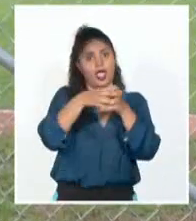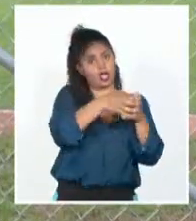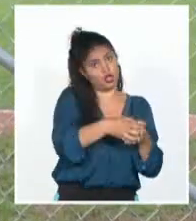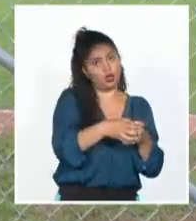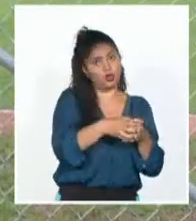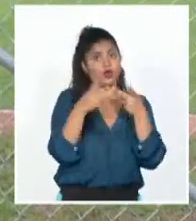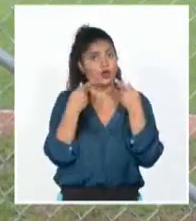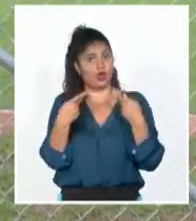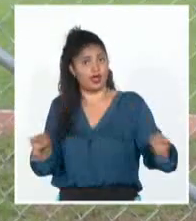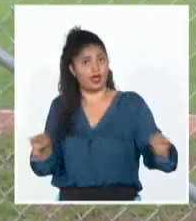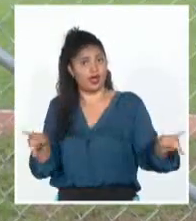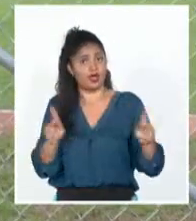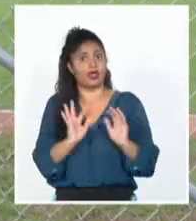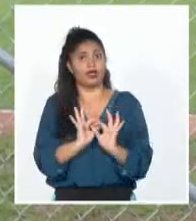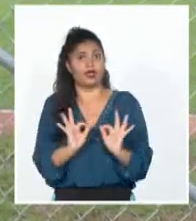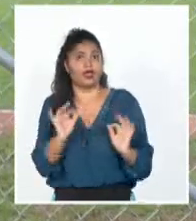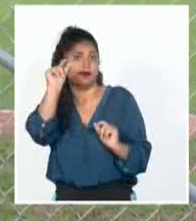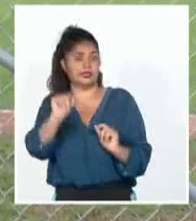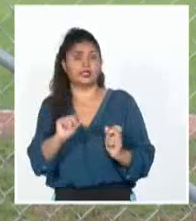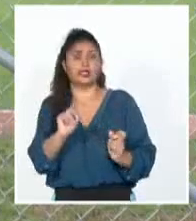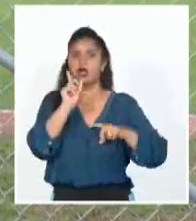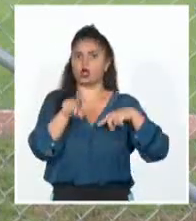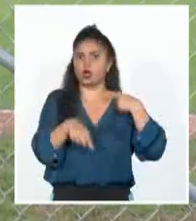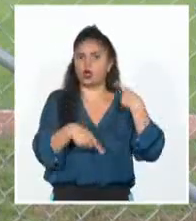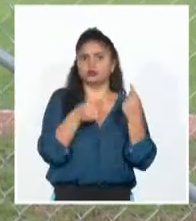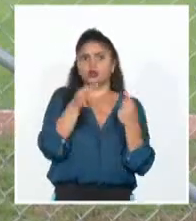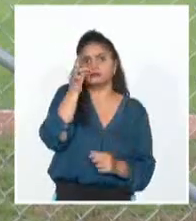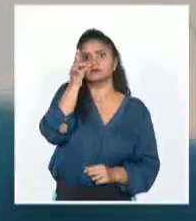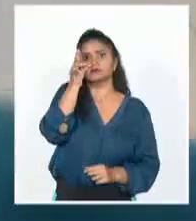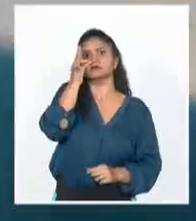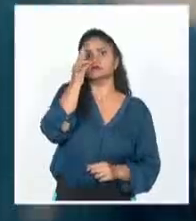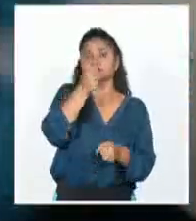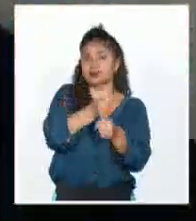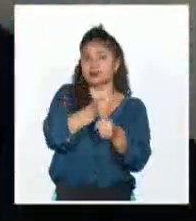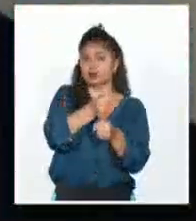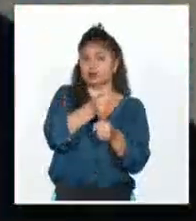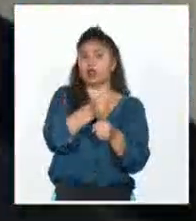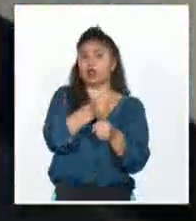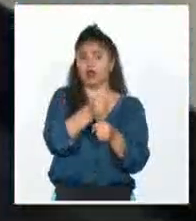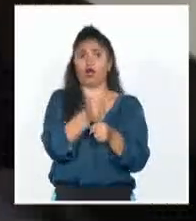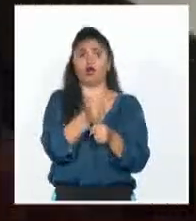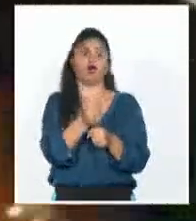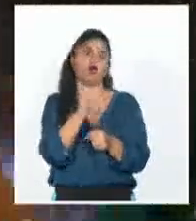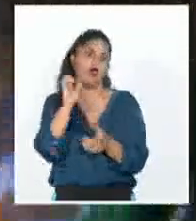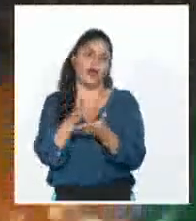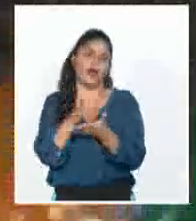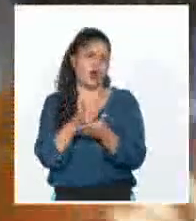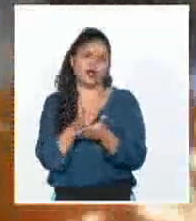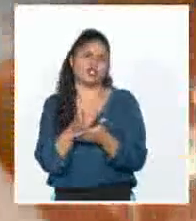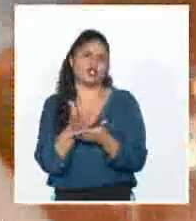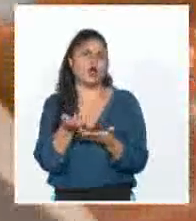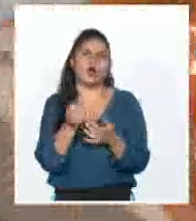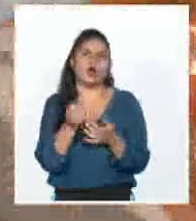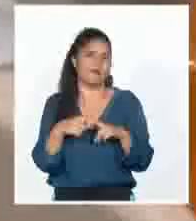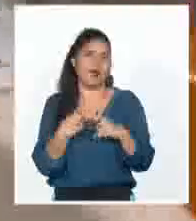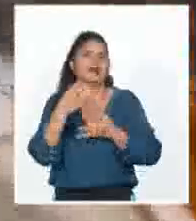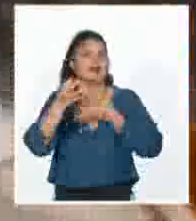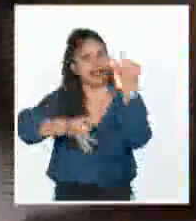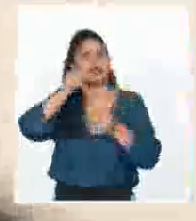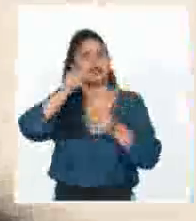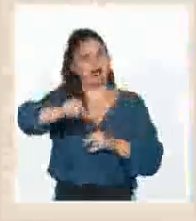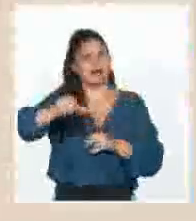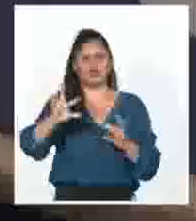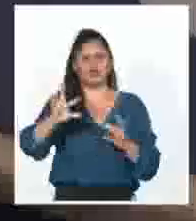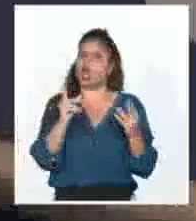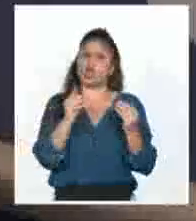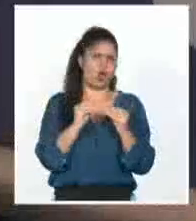juegos, llevando a cabo el estándar de educación, desarrollando la labor educativa, que es a fin de cuentas lo que prevé el dopaje y que aboga por el juego